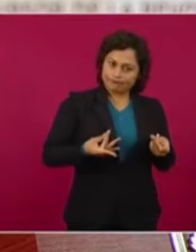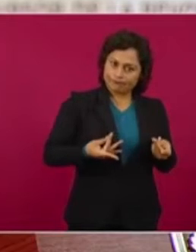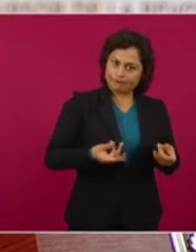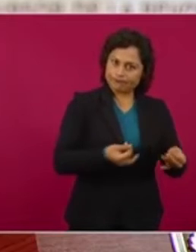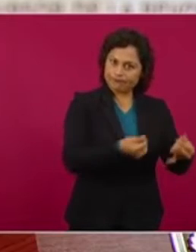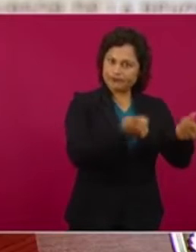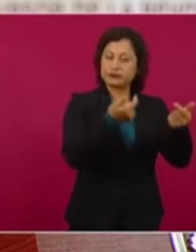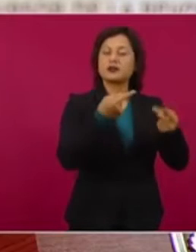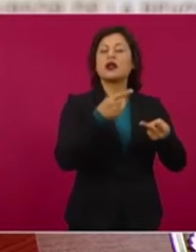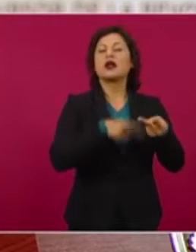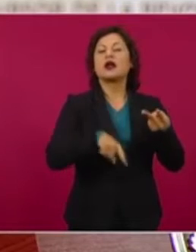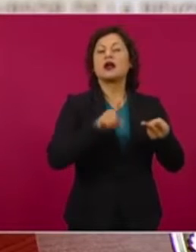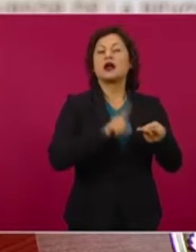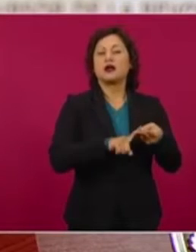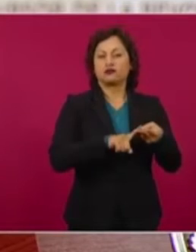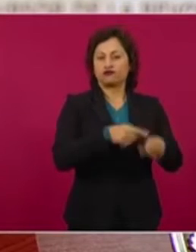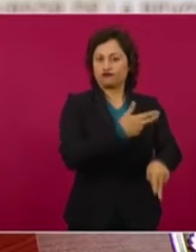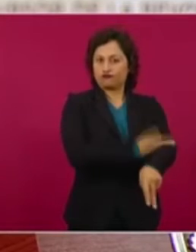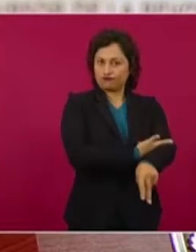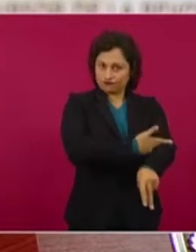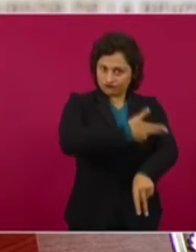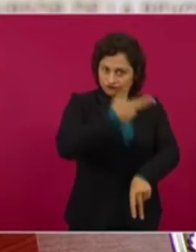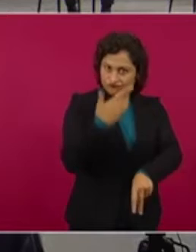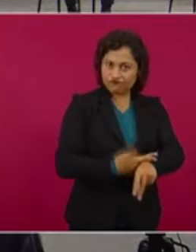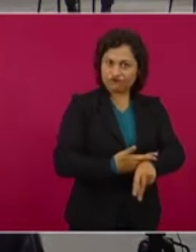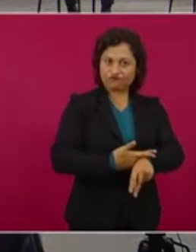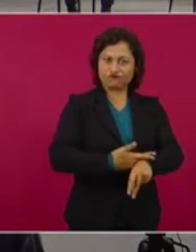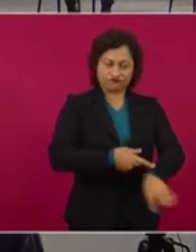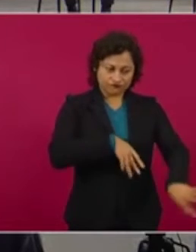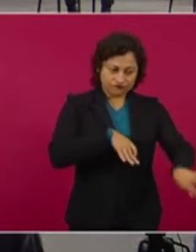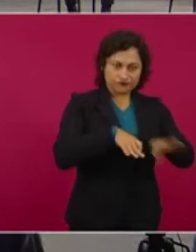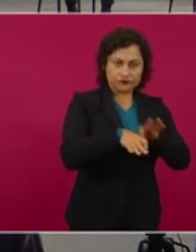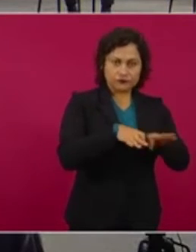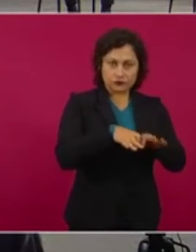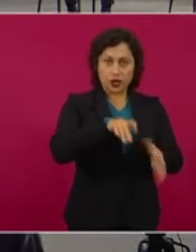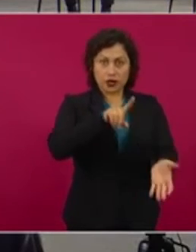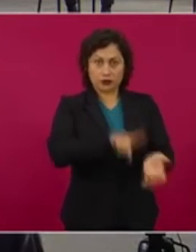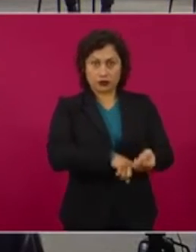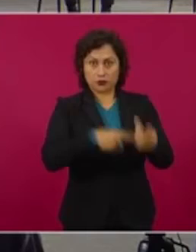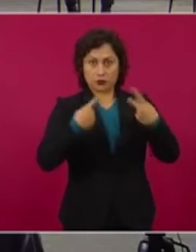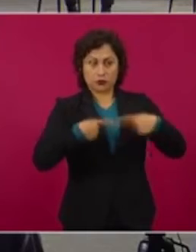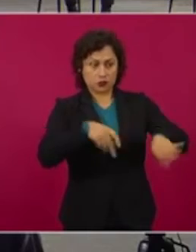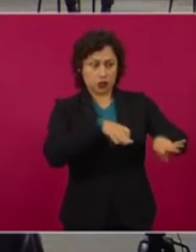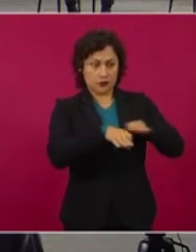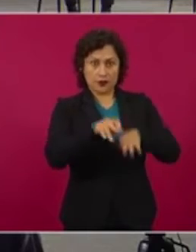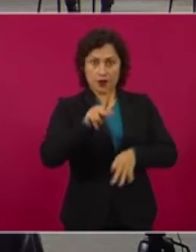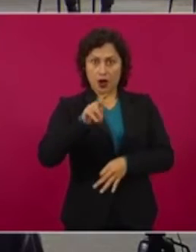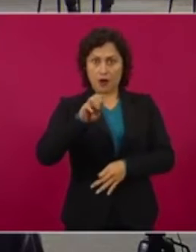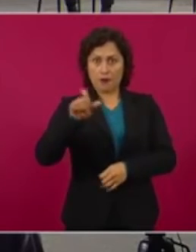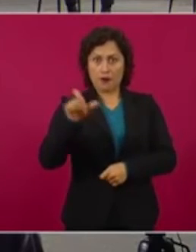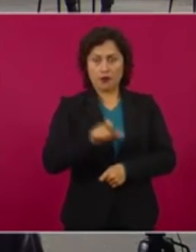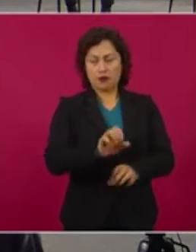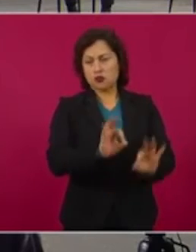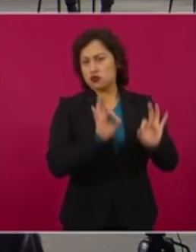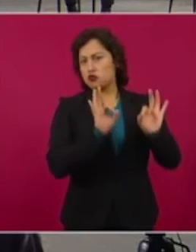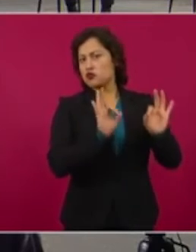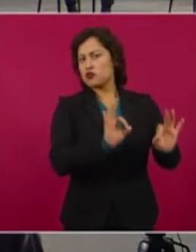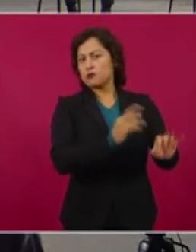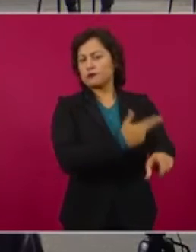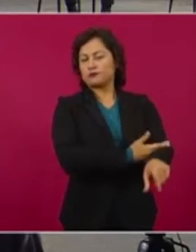Afortunadamente son muy buenos los obreros de Pemex, los trabajadores petroleros,